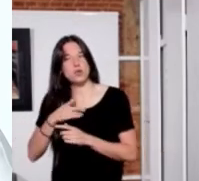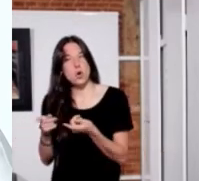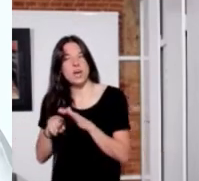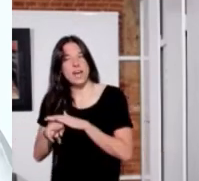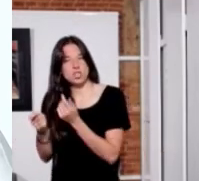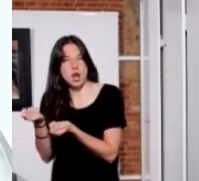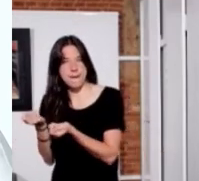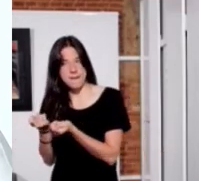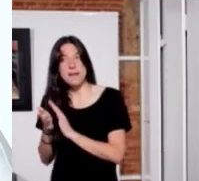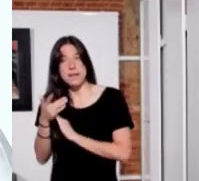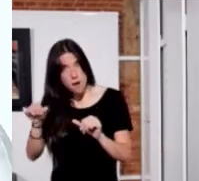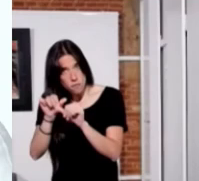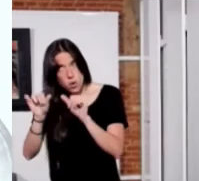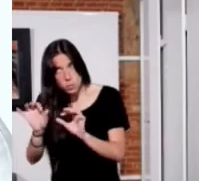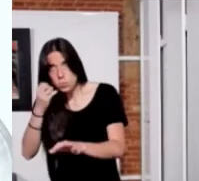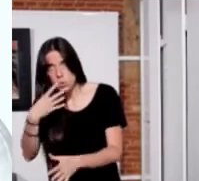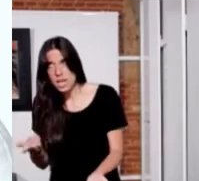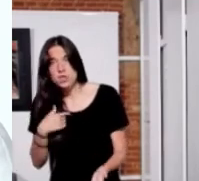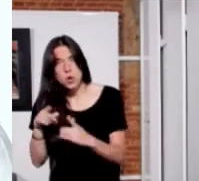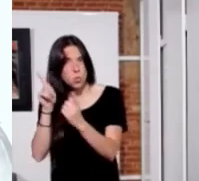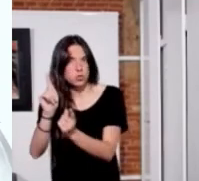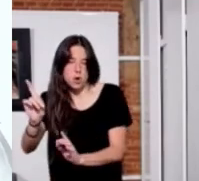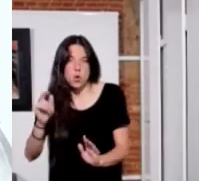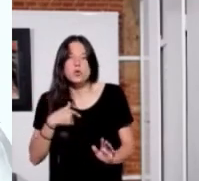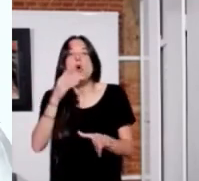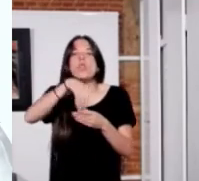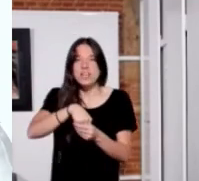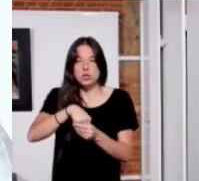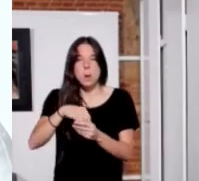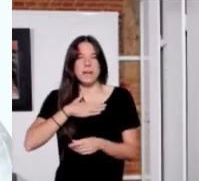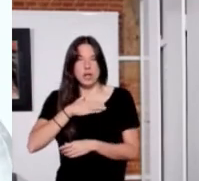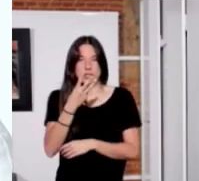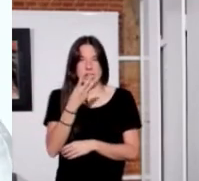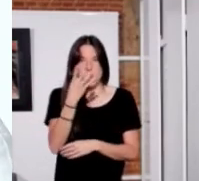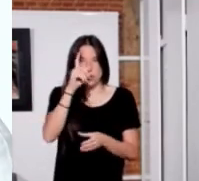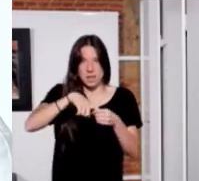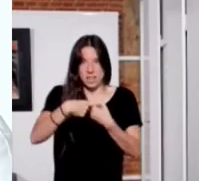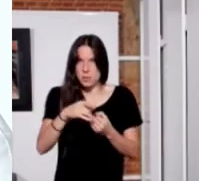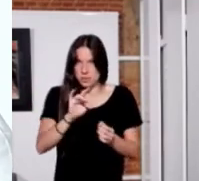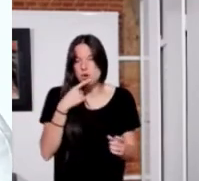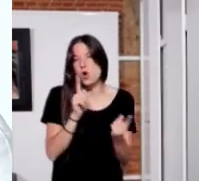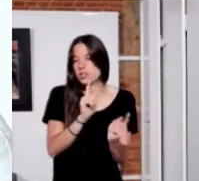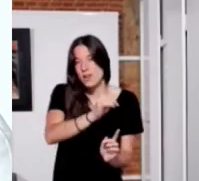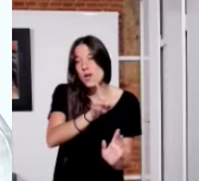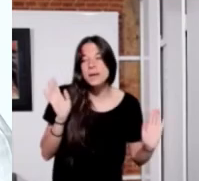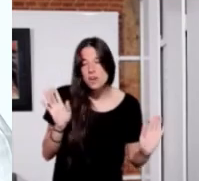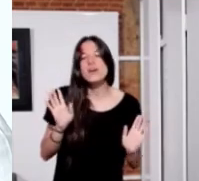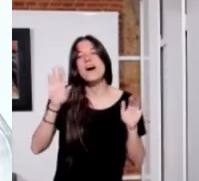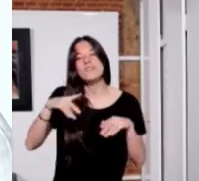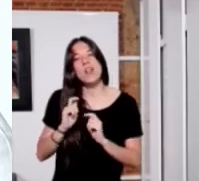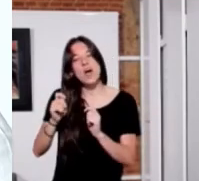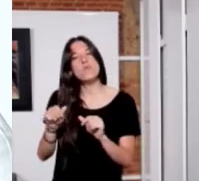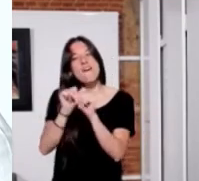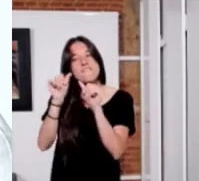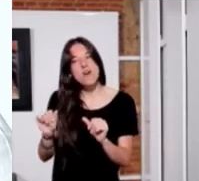fórmula muy buena, digo que no estoy yo en contra, pertenezco a 3 o 4 patronatos, es decir, que no estoy en contra de ella, pero está dando una fisonomía cada